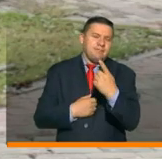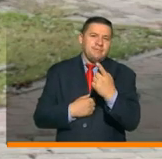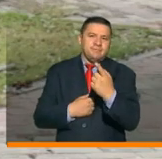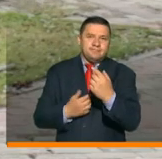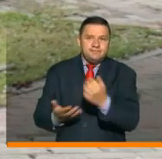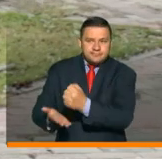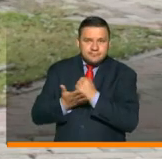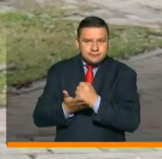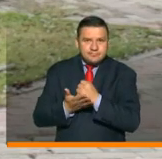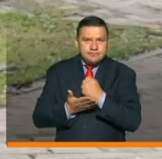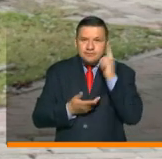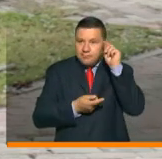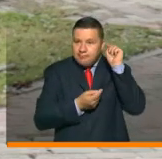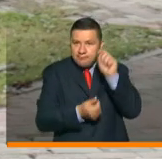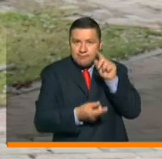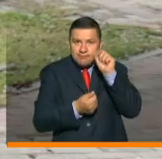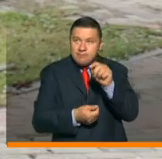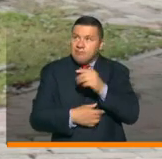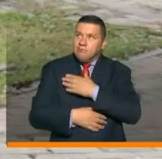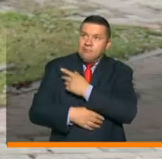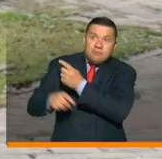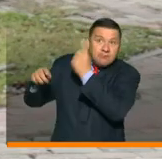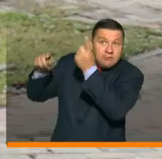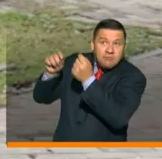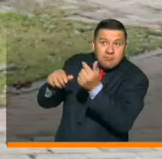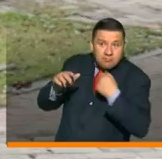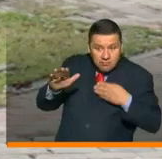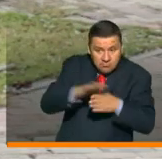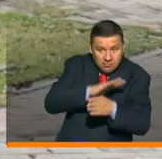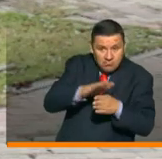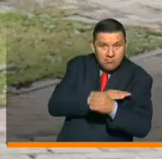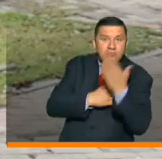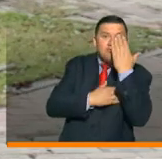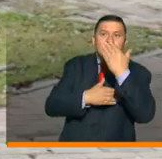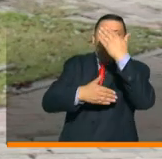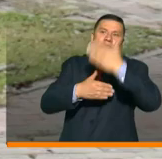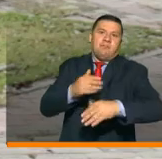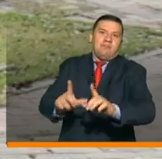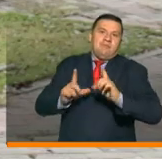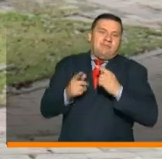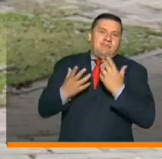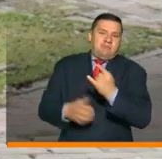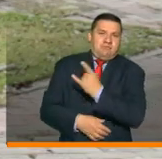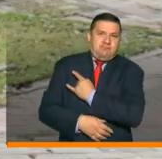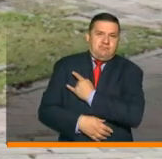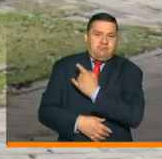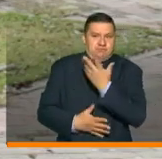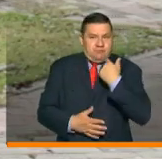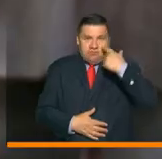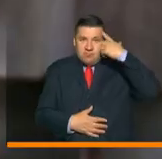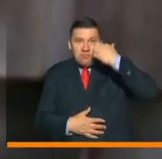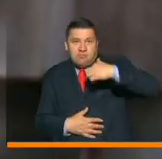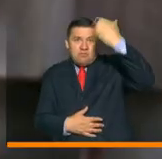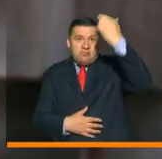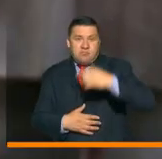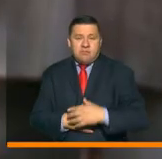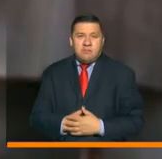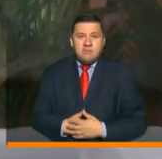con la ayuda de estos subsidios hace posible culminar nuestros sueños de ser grandes profesionales.